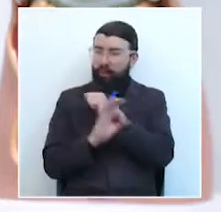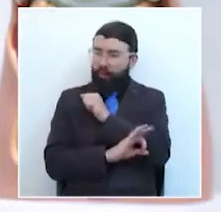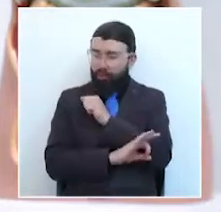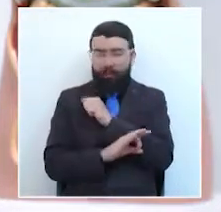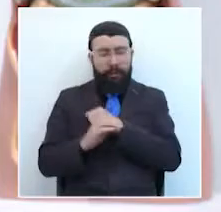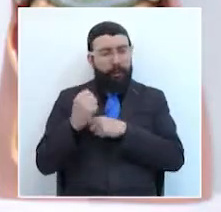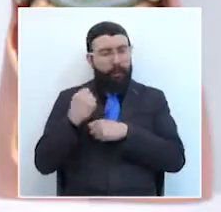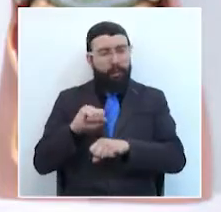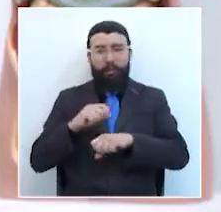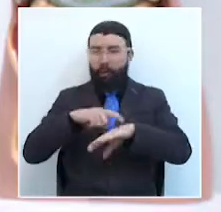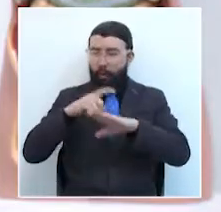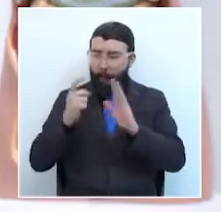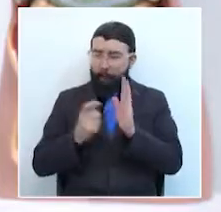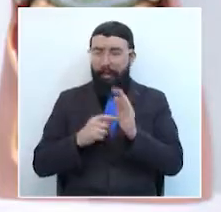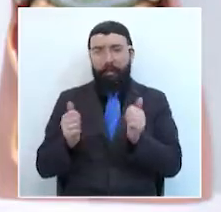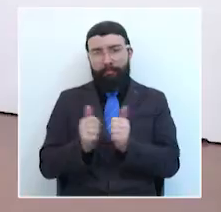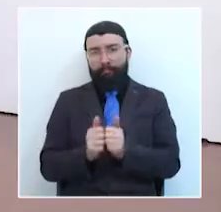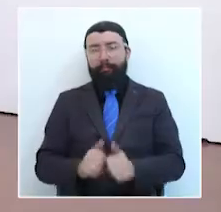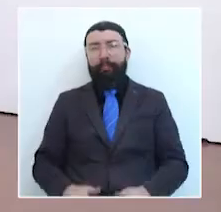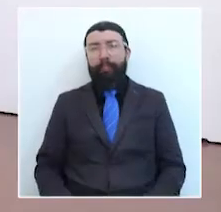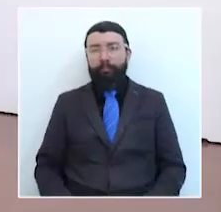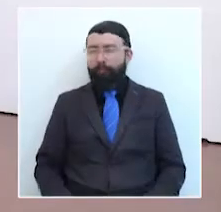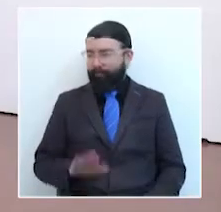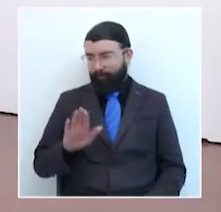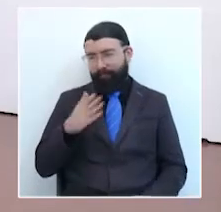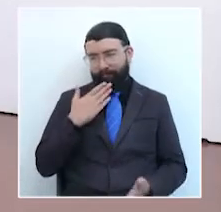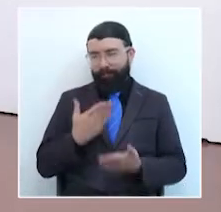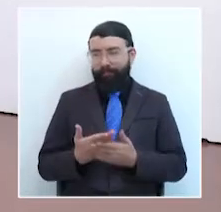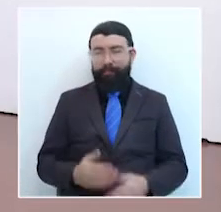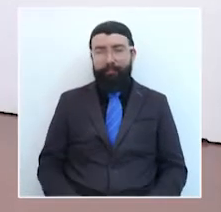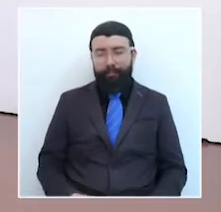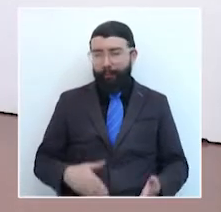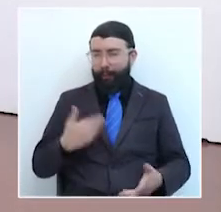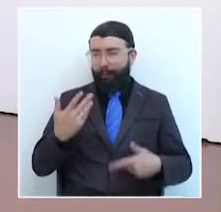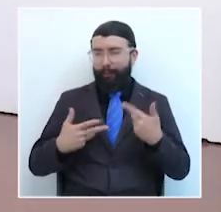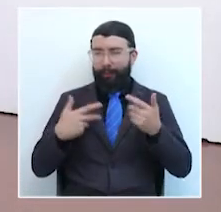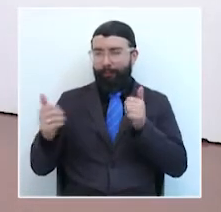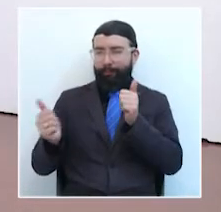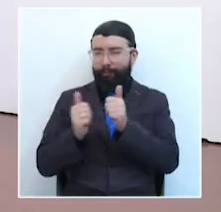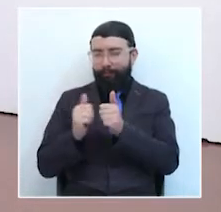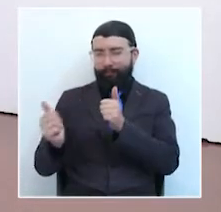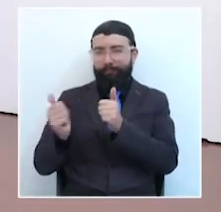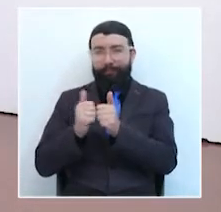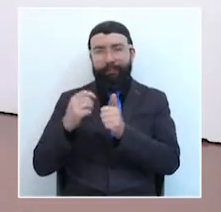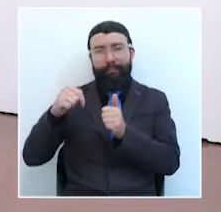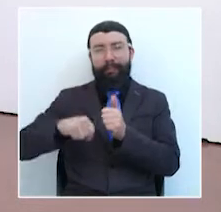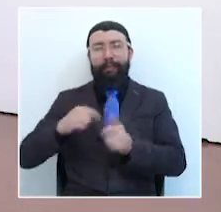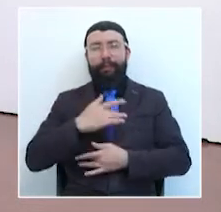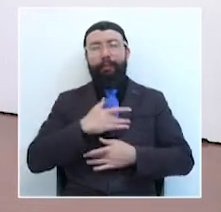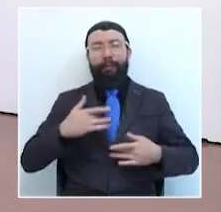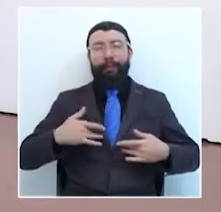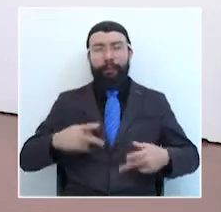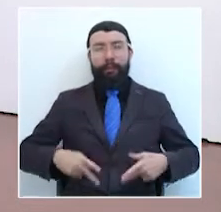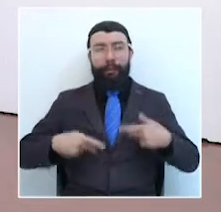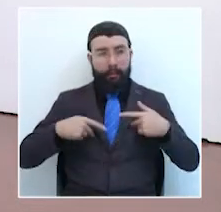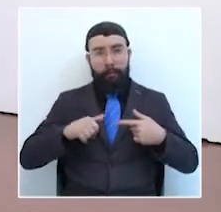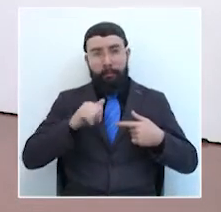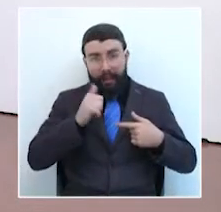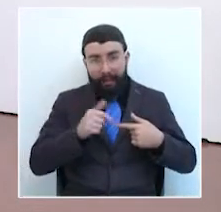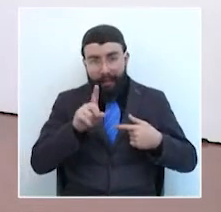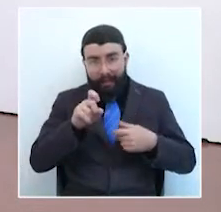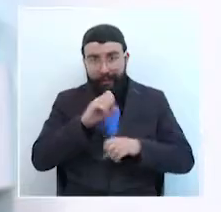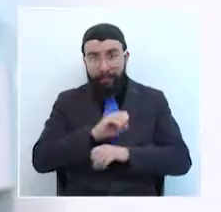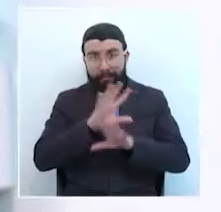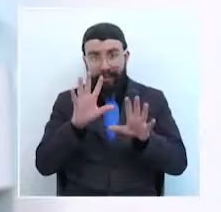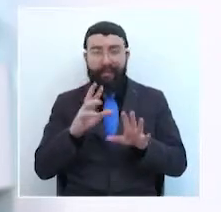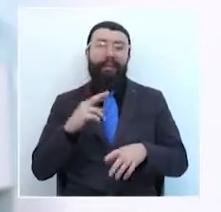alineamos con el mindfulness bueno doctor a camila muchas gracias ha sido un placer tenerla aquí en el programa en conexión vital y este programa se repite también mañana a